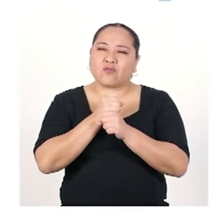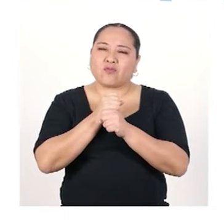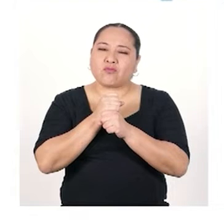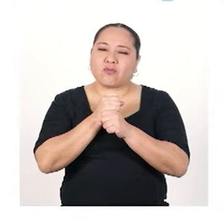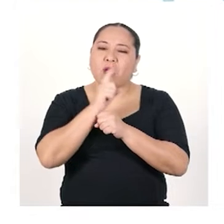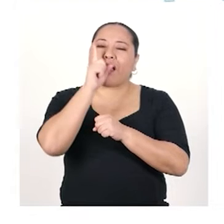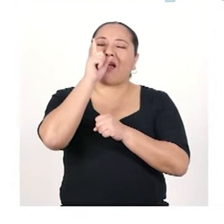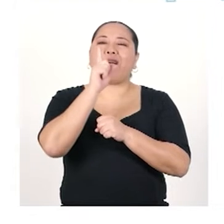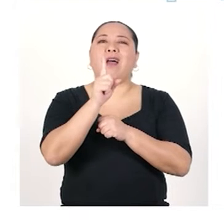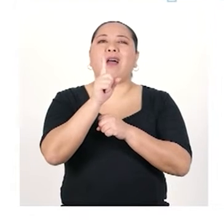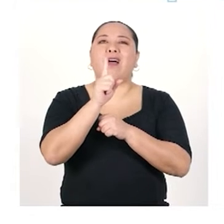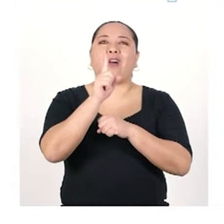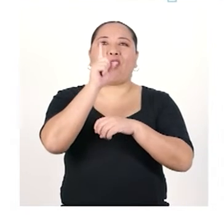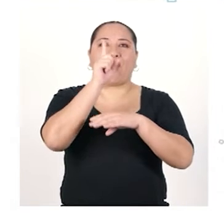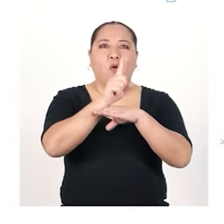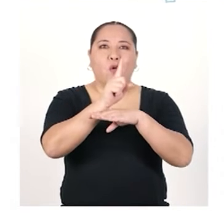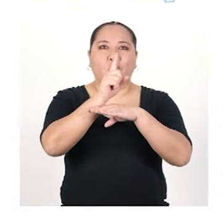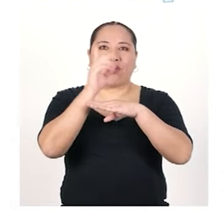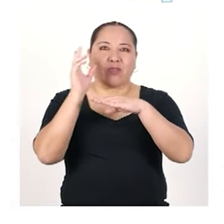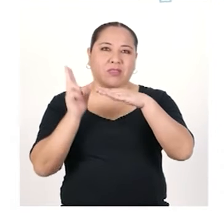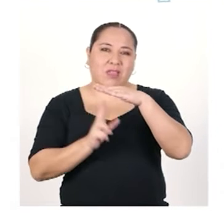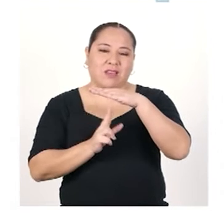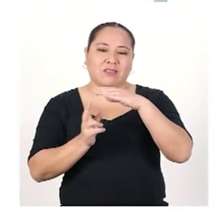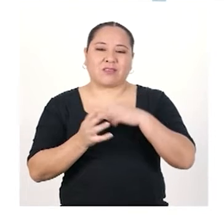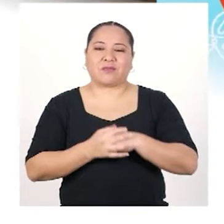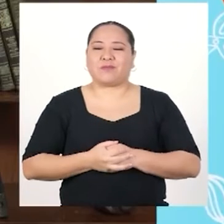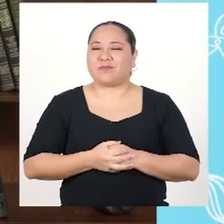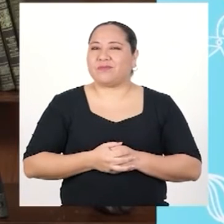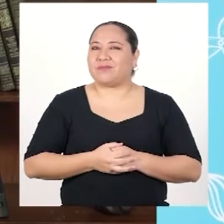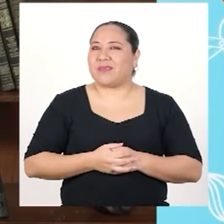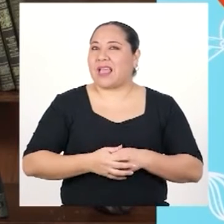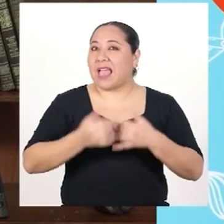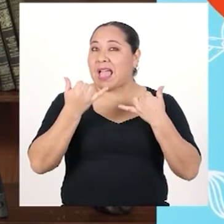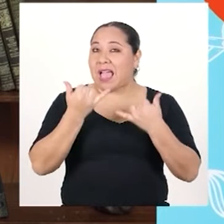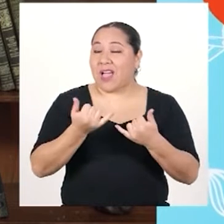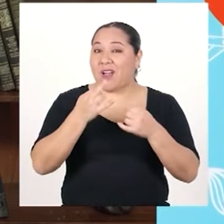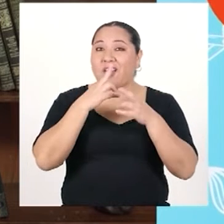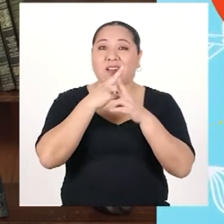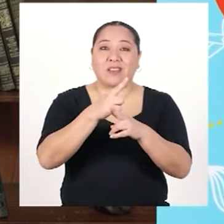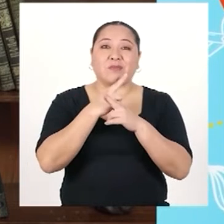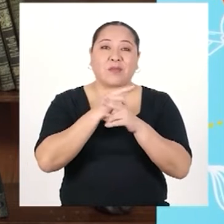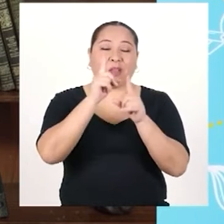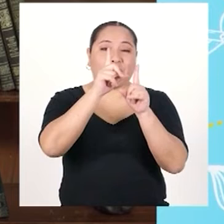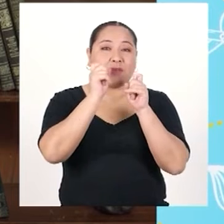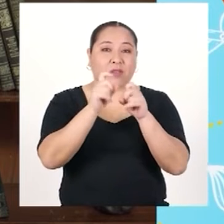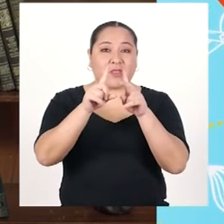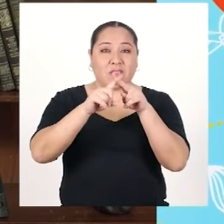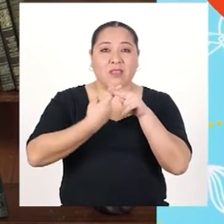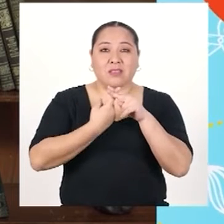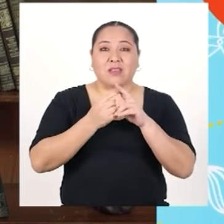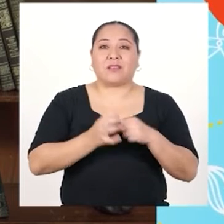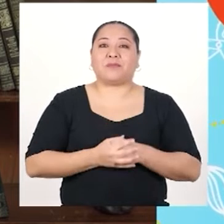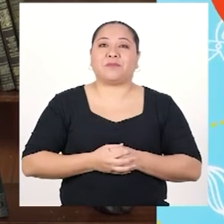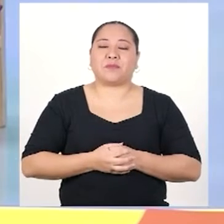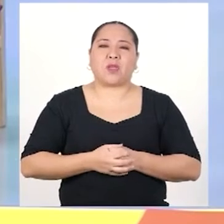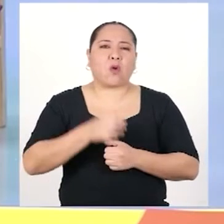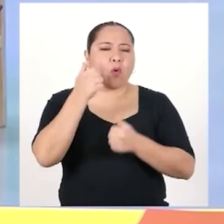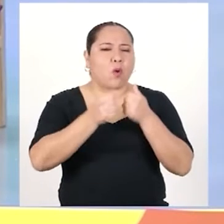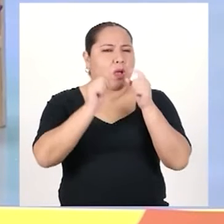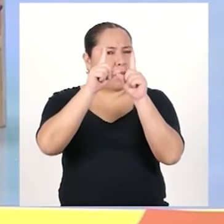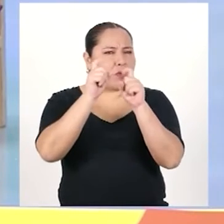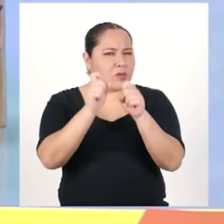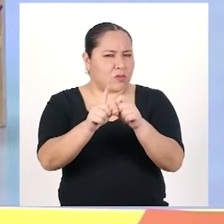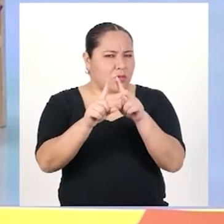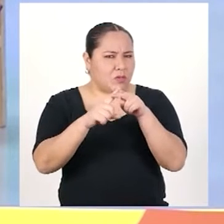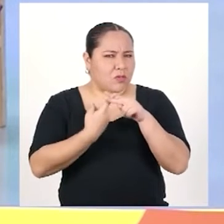nos queda, un tercio. Y ahora, ¿podemos responder la pregunta inicial?